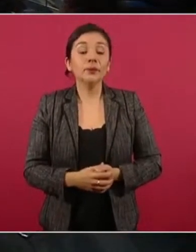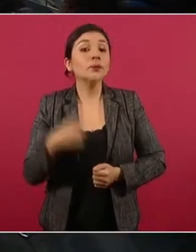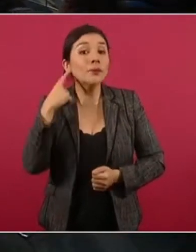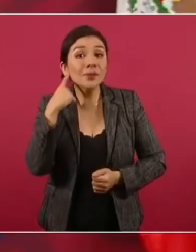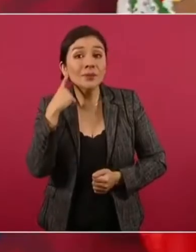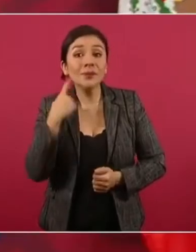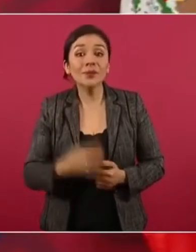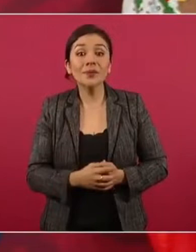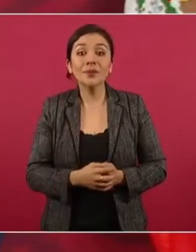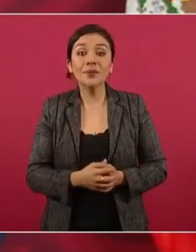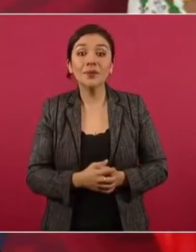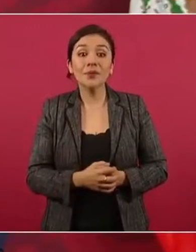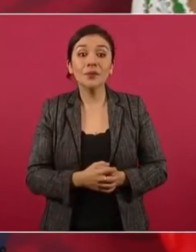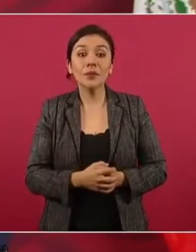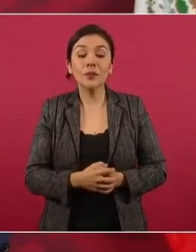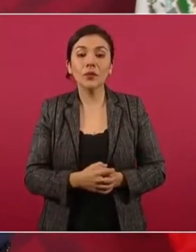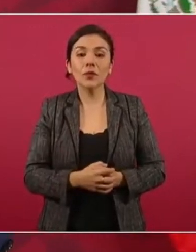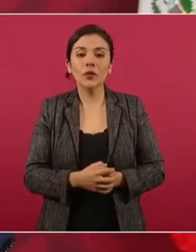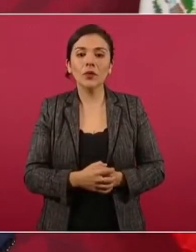¿Mande?